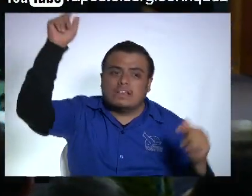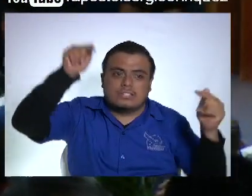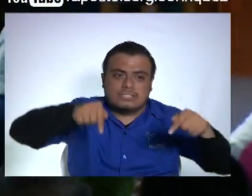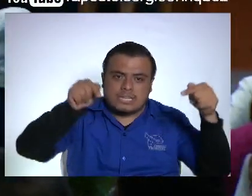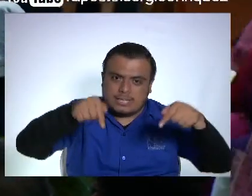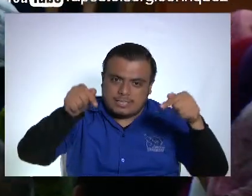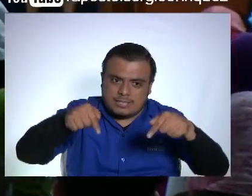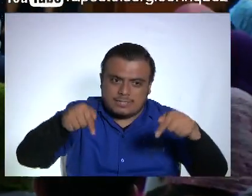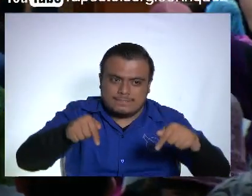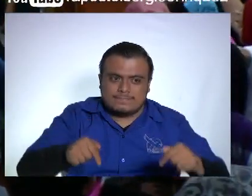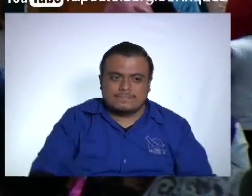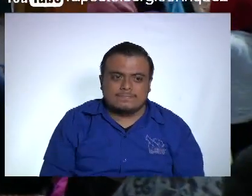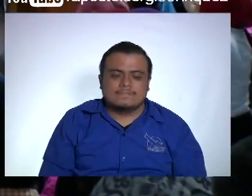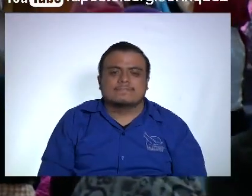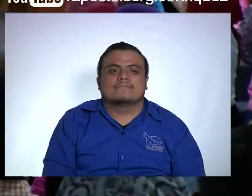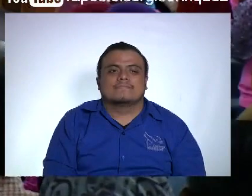hermano.